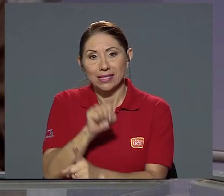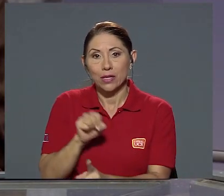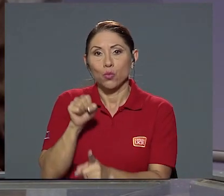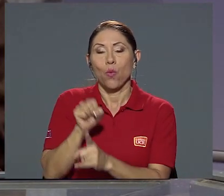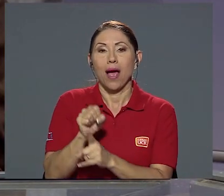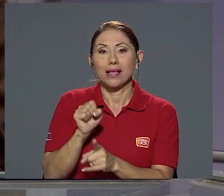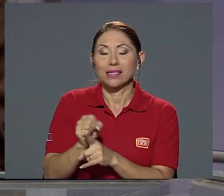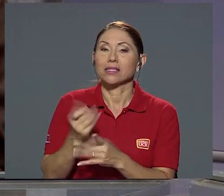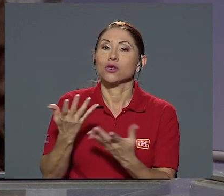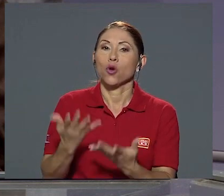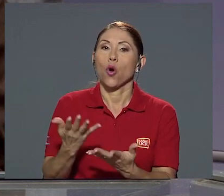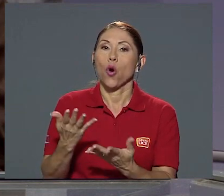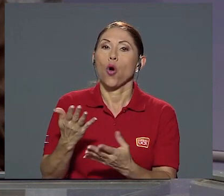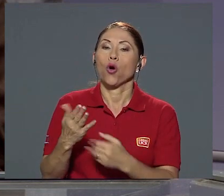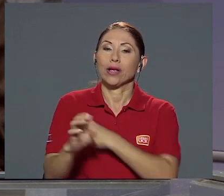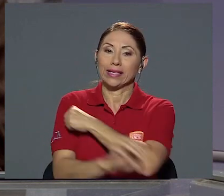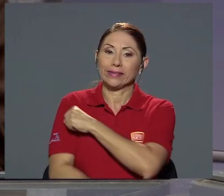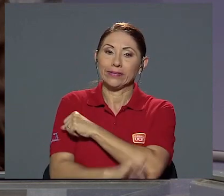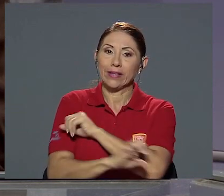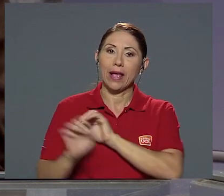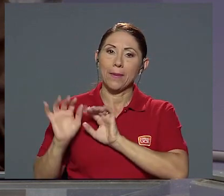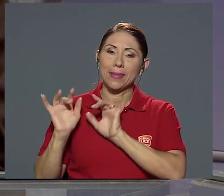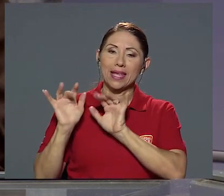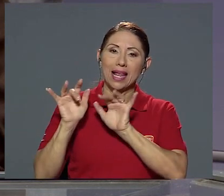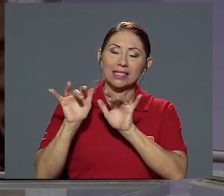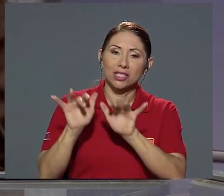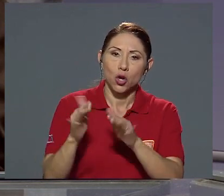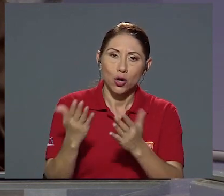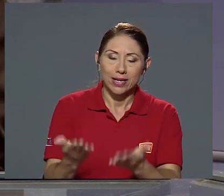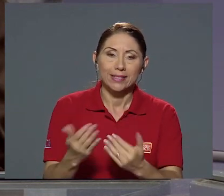el colega en relación con las migraciones,